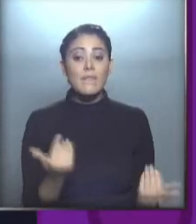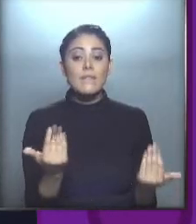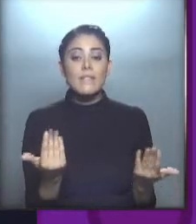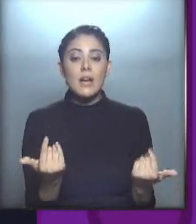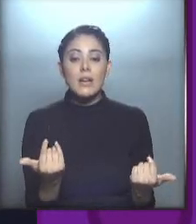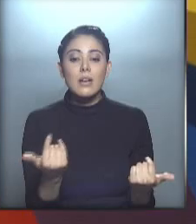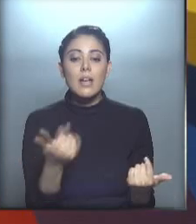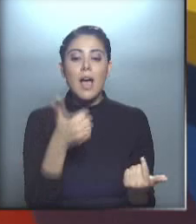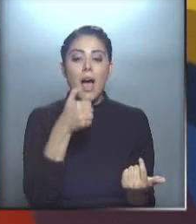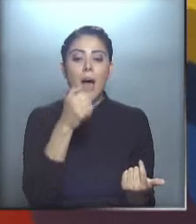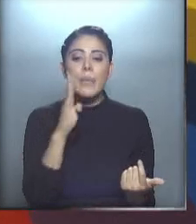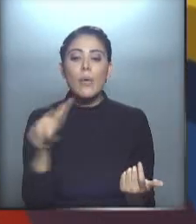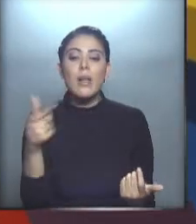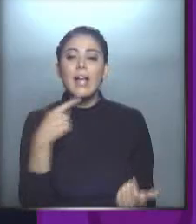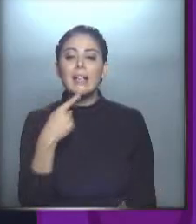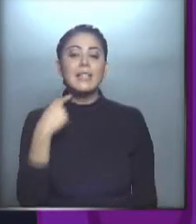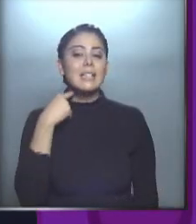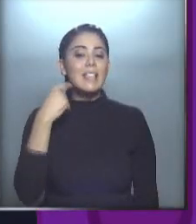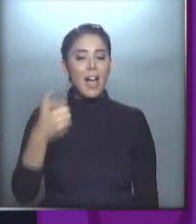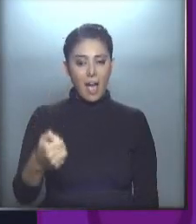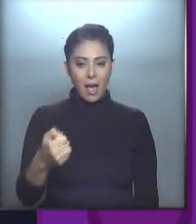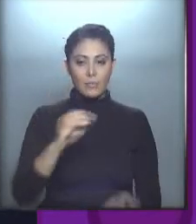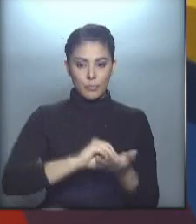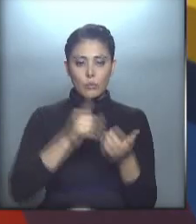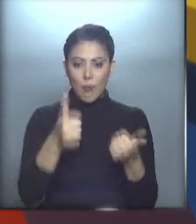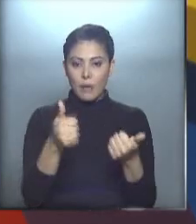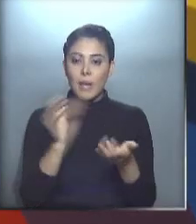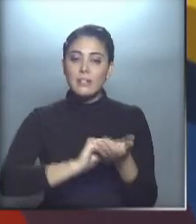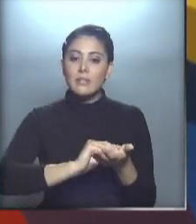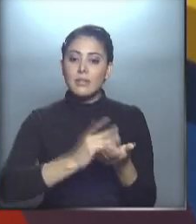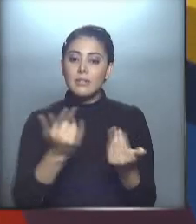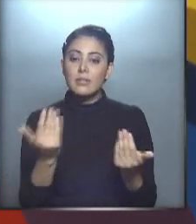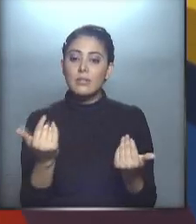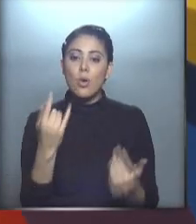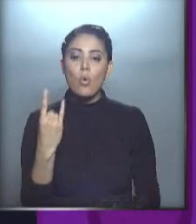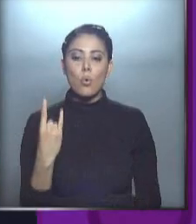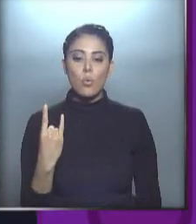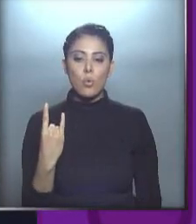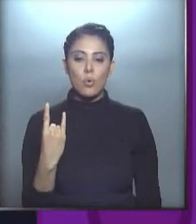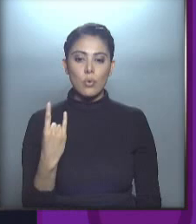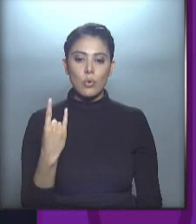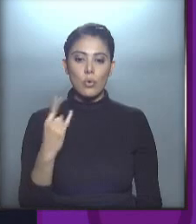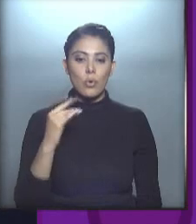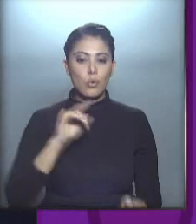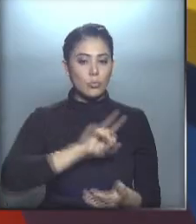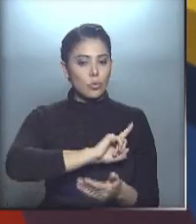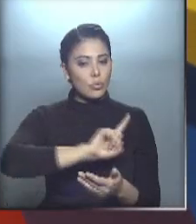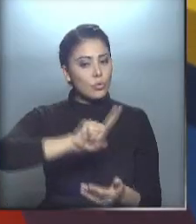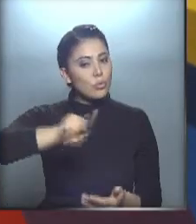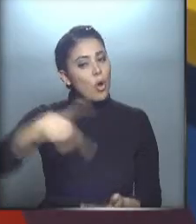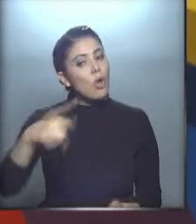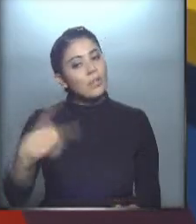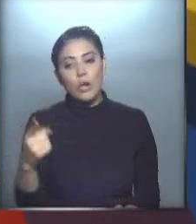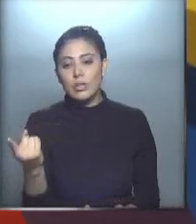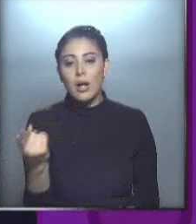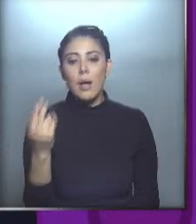a ver. ¿Y las letras? ¡A! Vamos con la A. ¡U! ¡U! ¡U! La U no